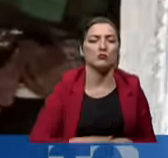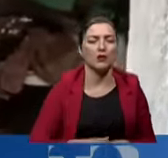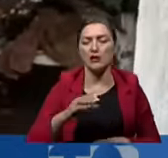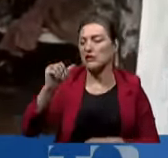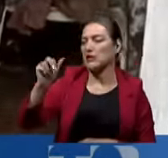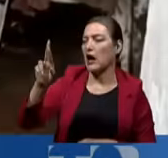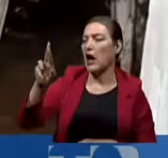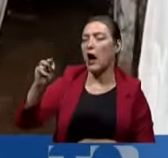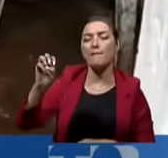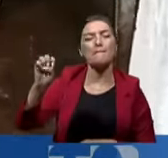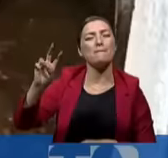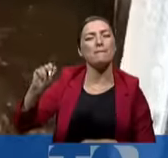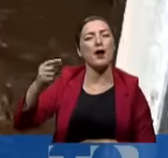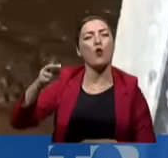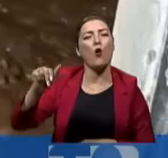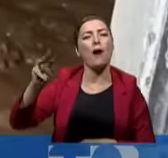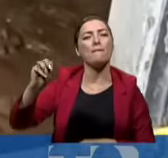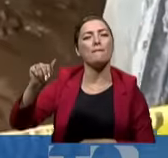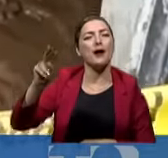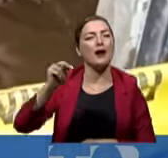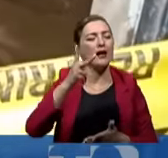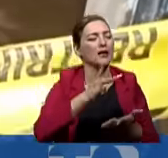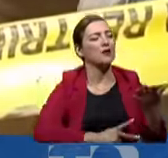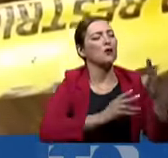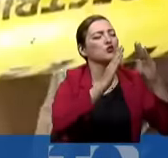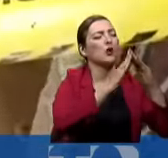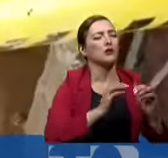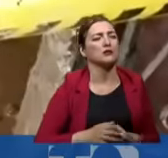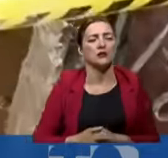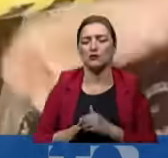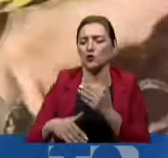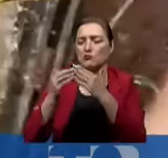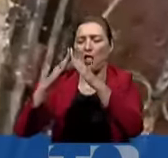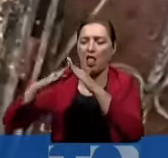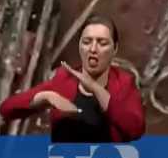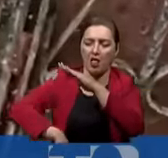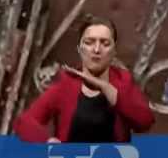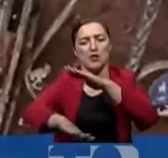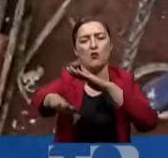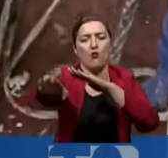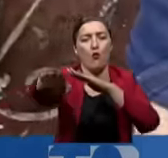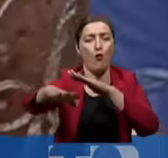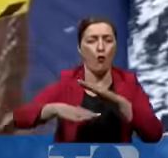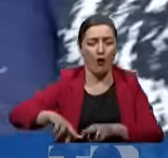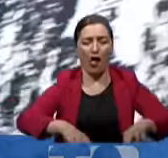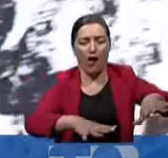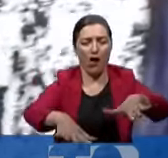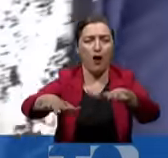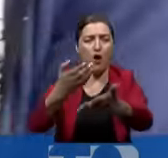Guamán. Doña Carmen, ¿qué pasó con su vivienda? Se fue todo en el río. Se cayó la mitad de la casa y se fue las